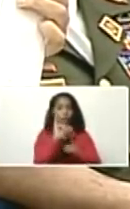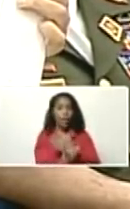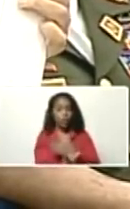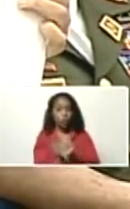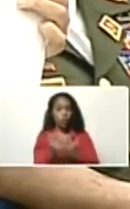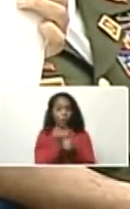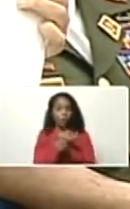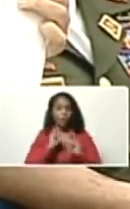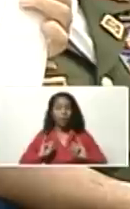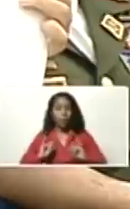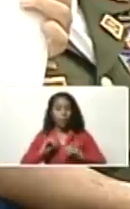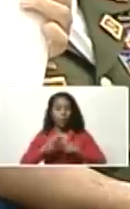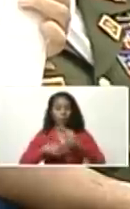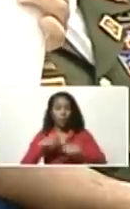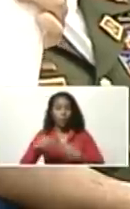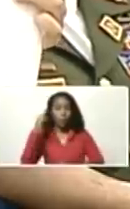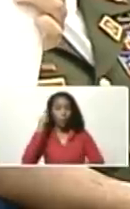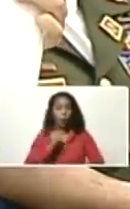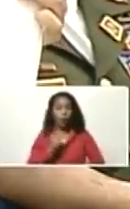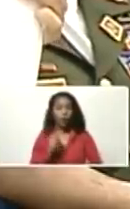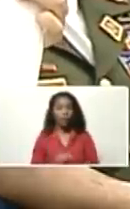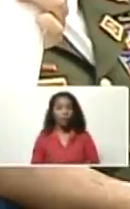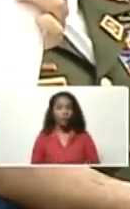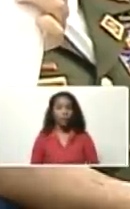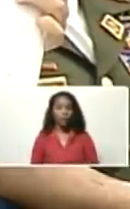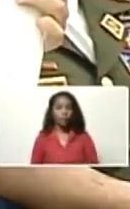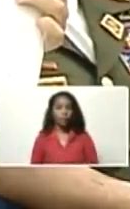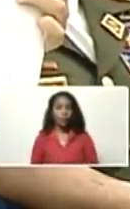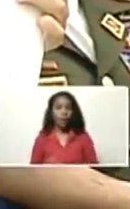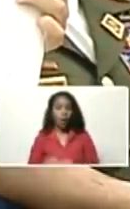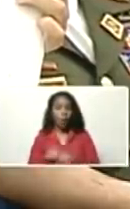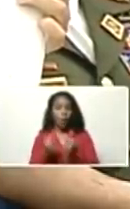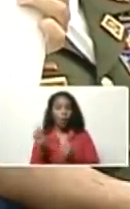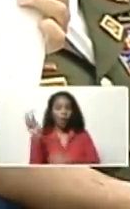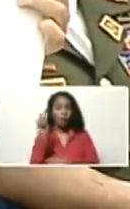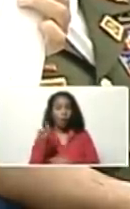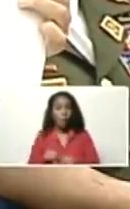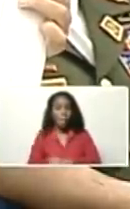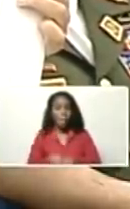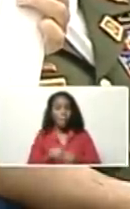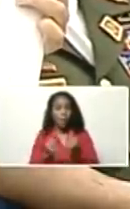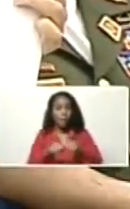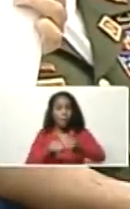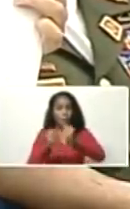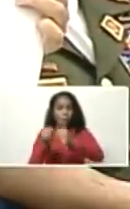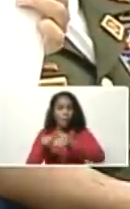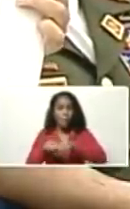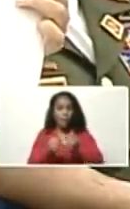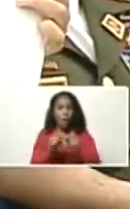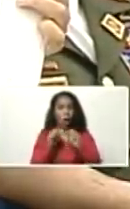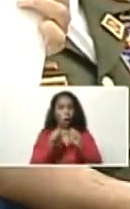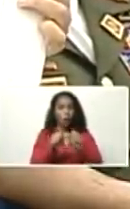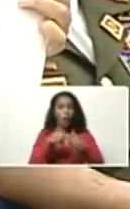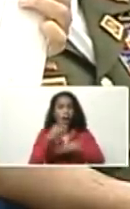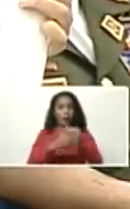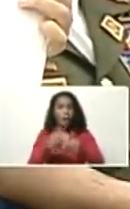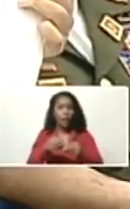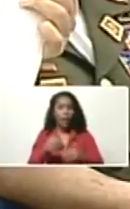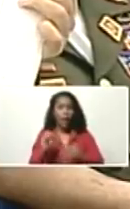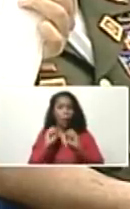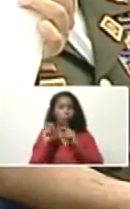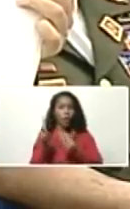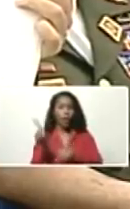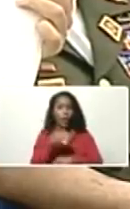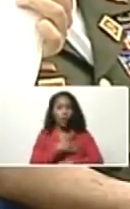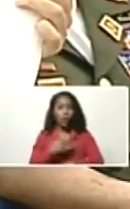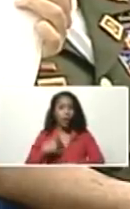revolución independentista de Bolívar. Quebrar a Venezuela, partirla en pedacitos, sigue siendo la opción que